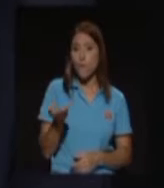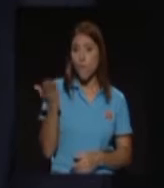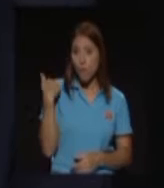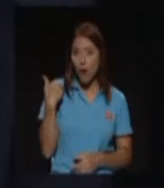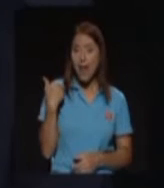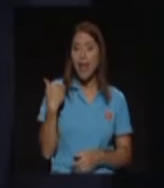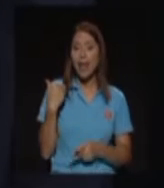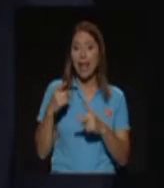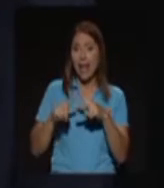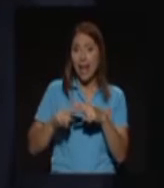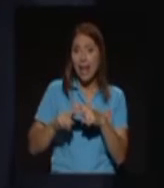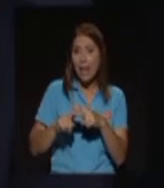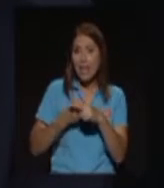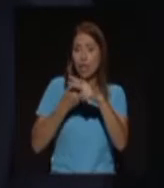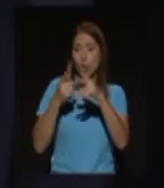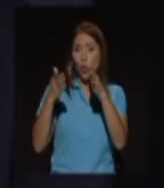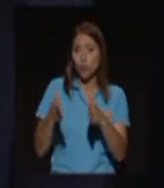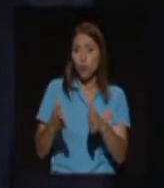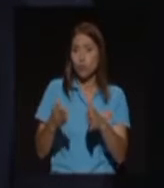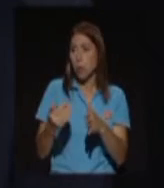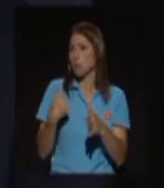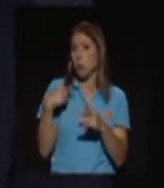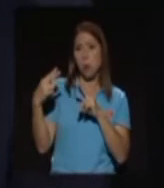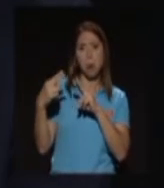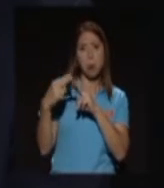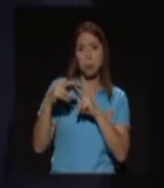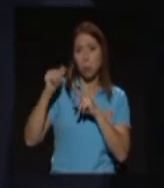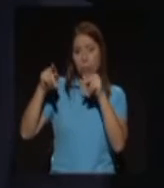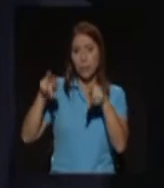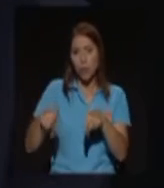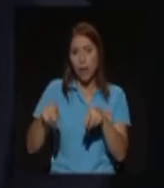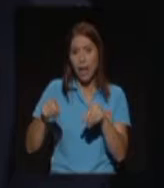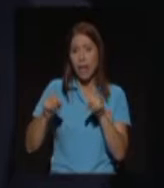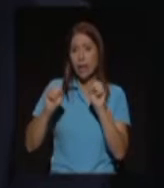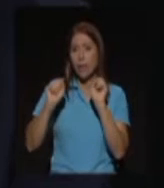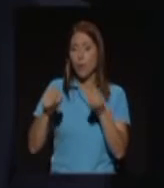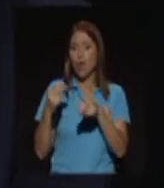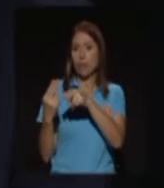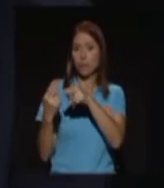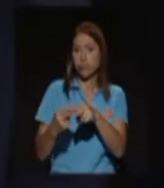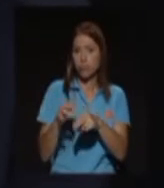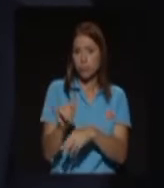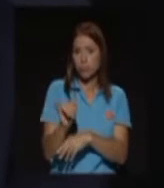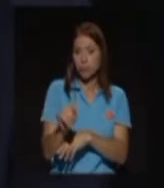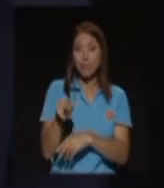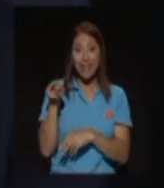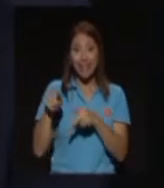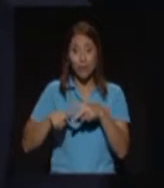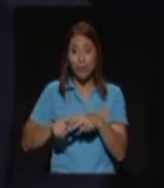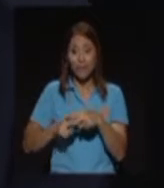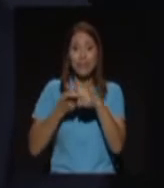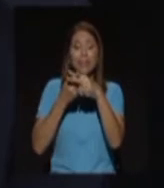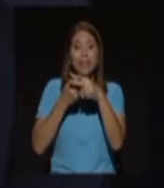el introductor. Yo no conozco ninguna otra persona que pueda aspirar a esa calificación, ¿verdad?, del pensamiento de John